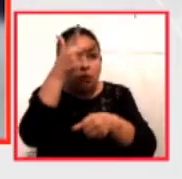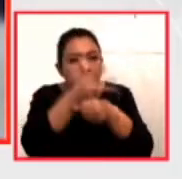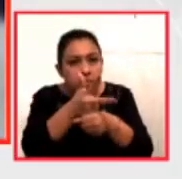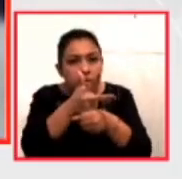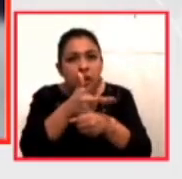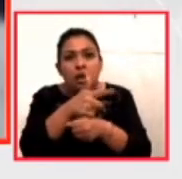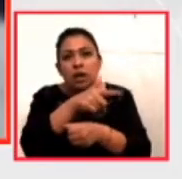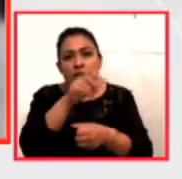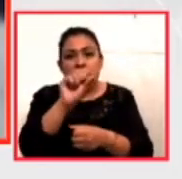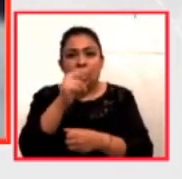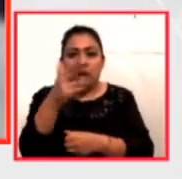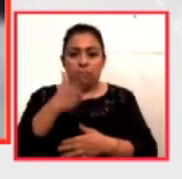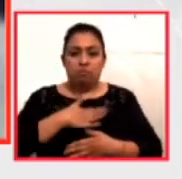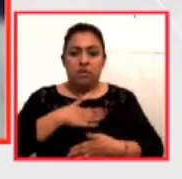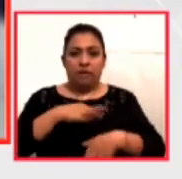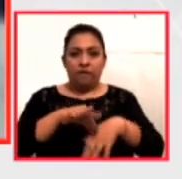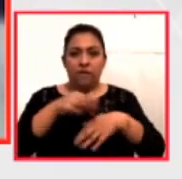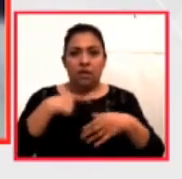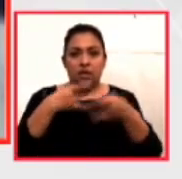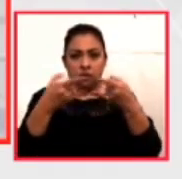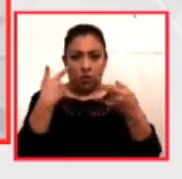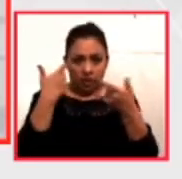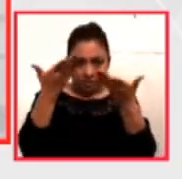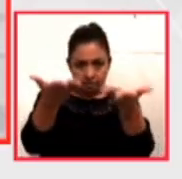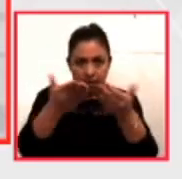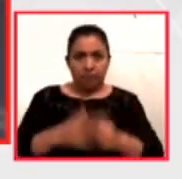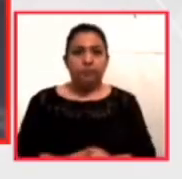su propia historia. Vamos a verlo.